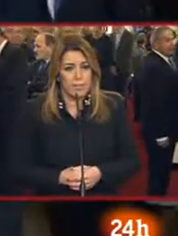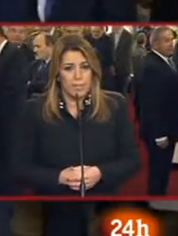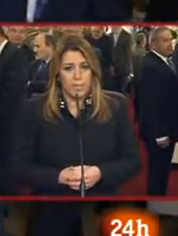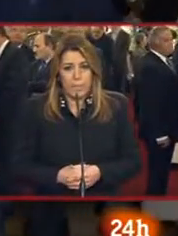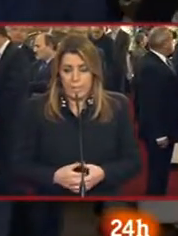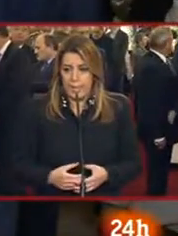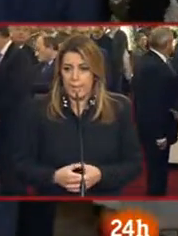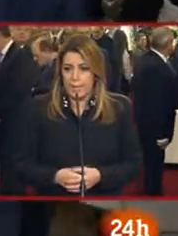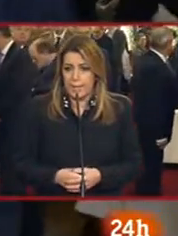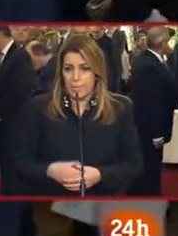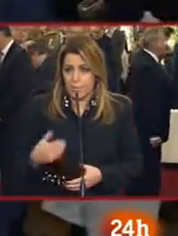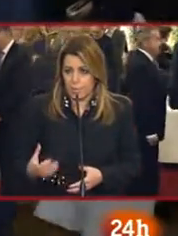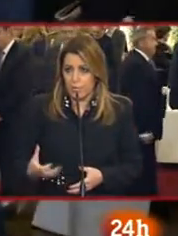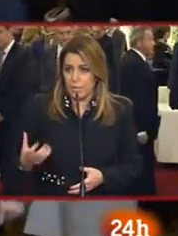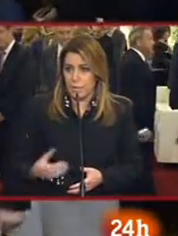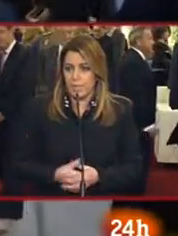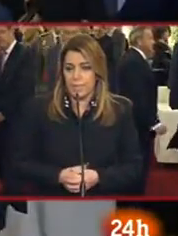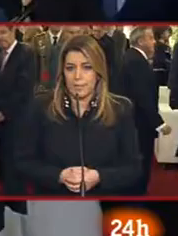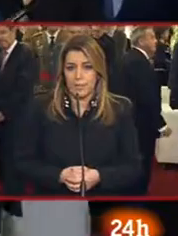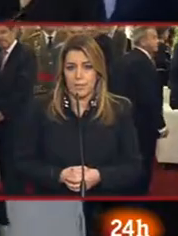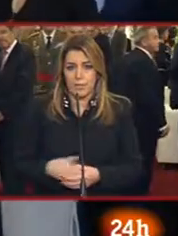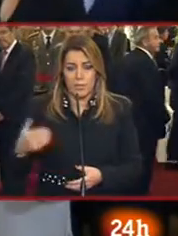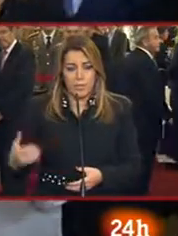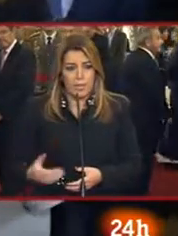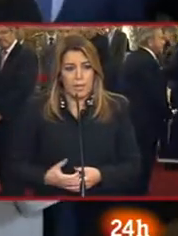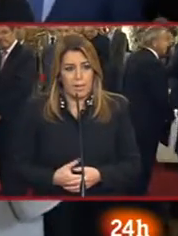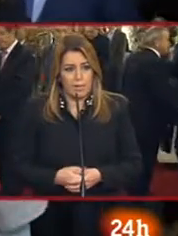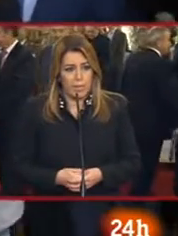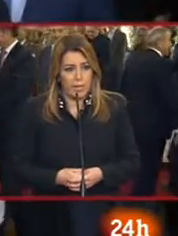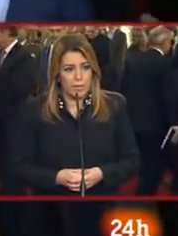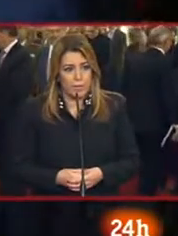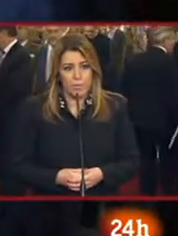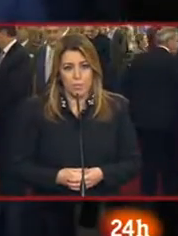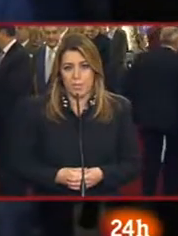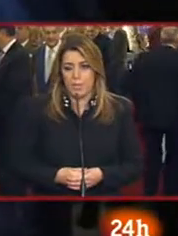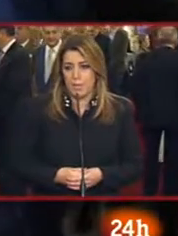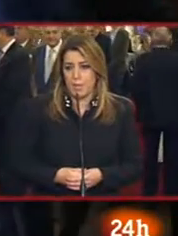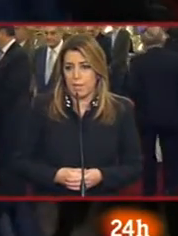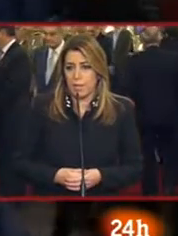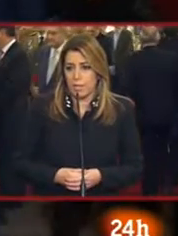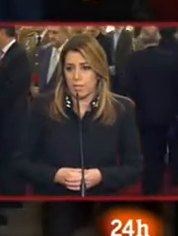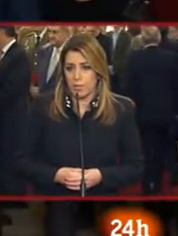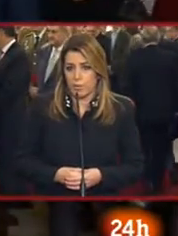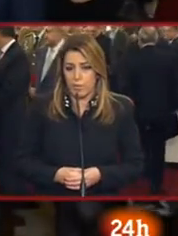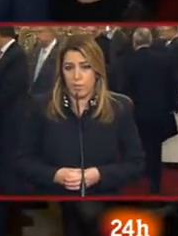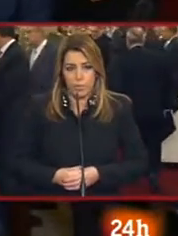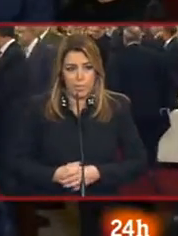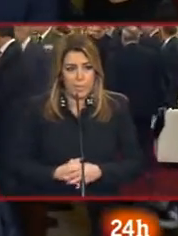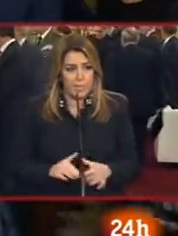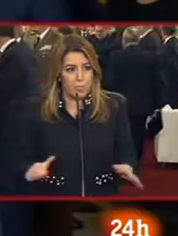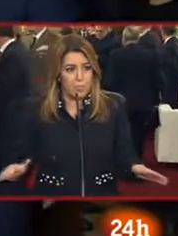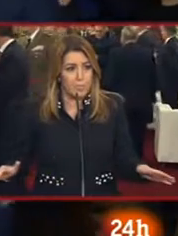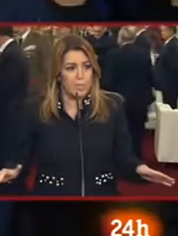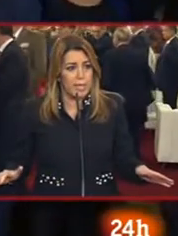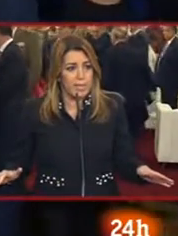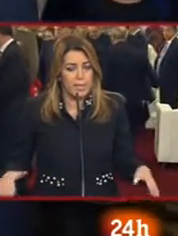ello, quería que esa impronta de hombre de la transición la tuviera durante su presidencia en el Congreso de los Diputados. Yo pude